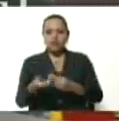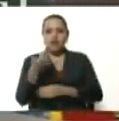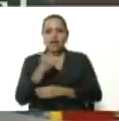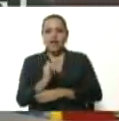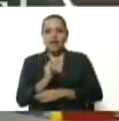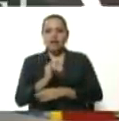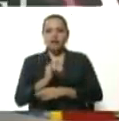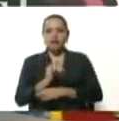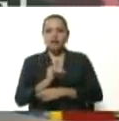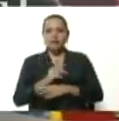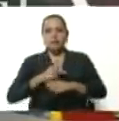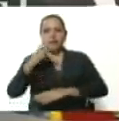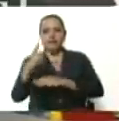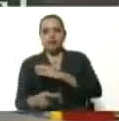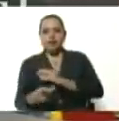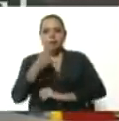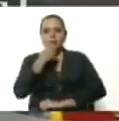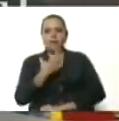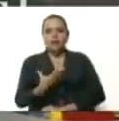fue planificada, bien.